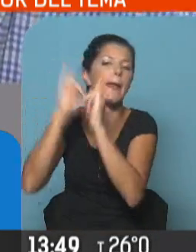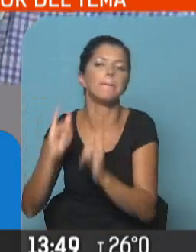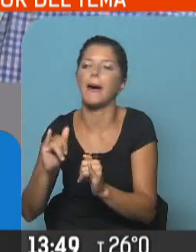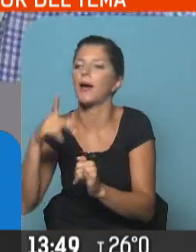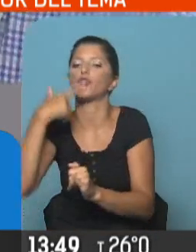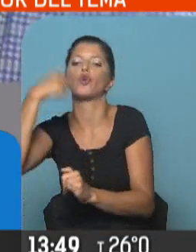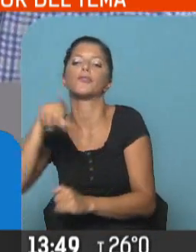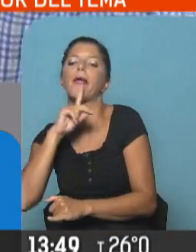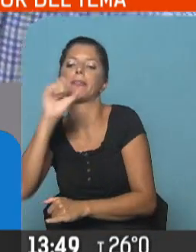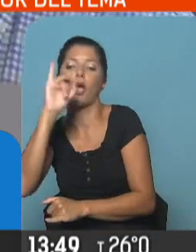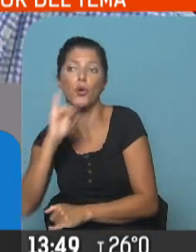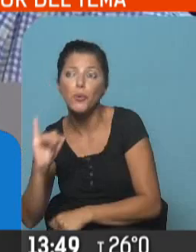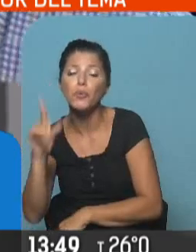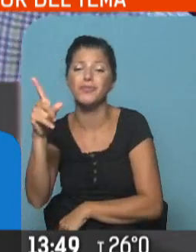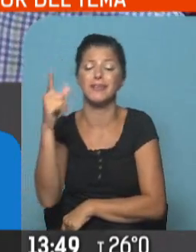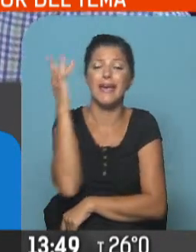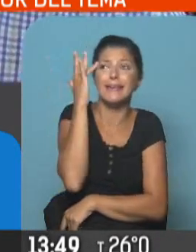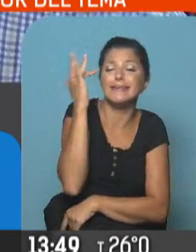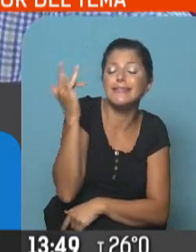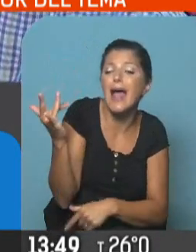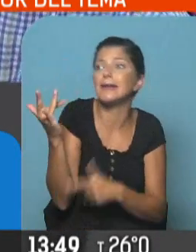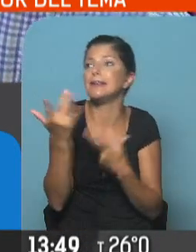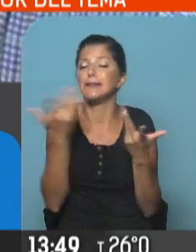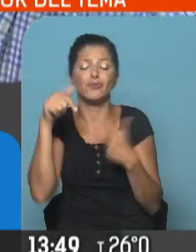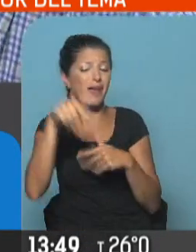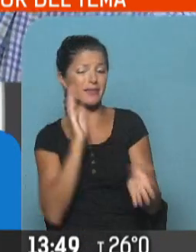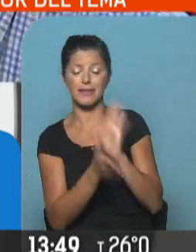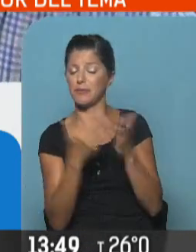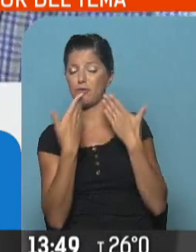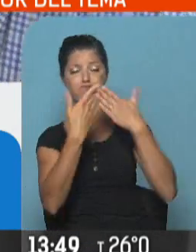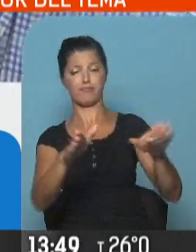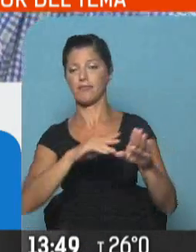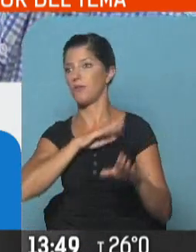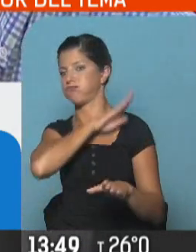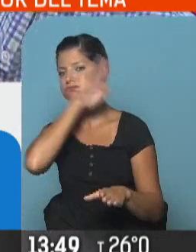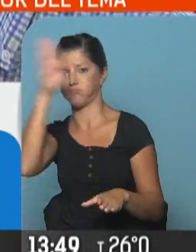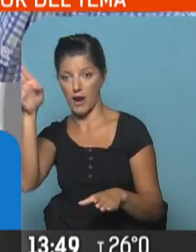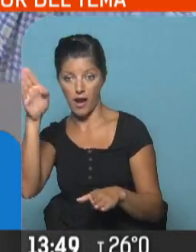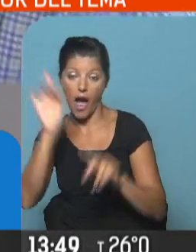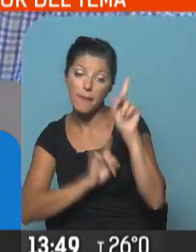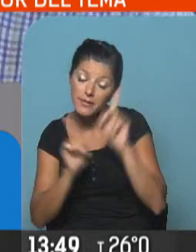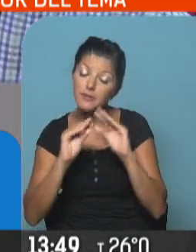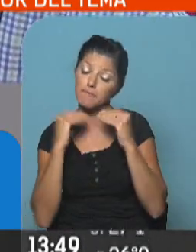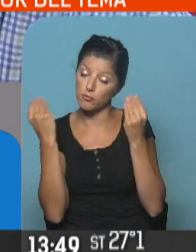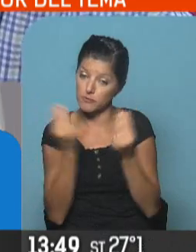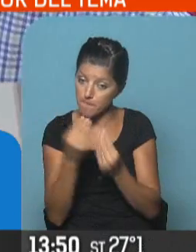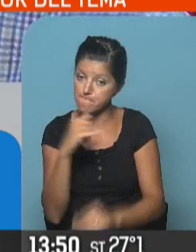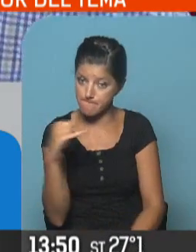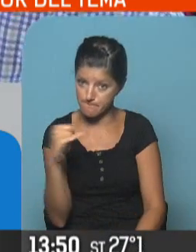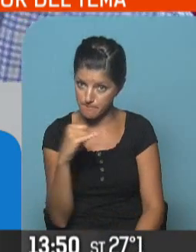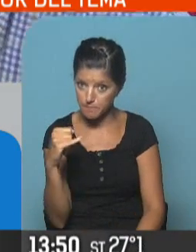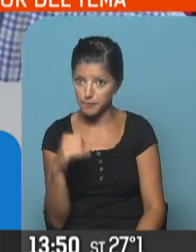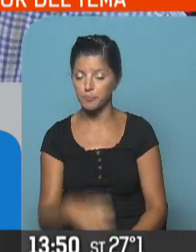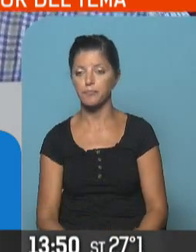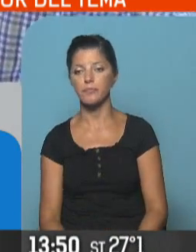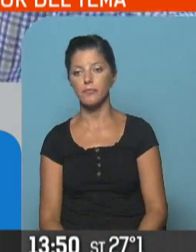extrañan finalmente a lo suyo, extrañan su casa y abandonan el tratamiento y van a Bolivia, no siempre con buenos resultados. De modo que esa es un